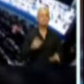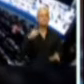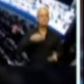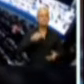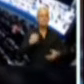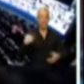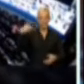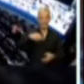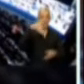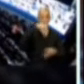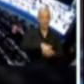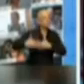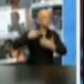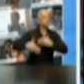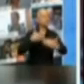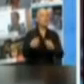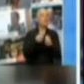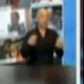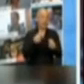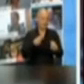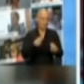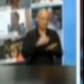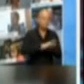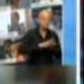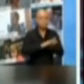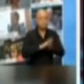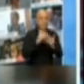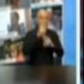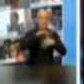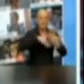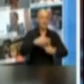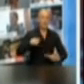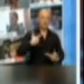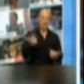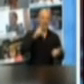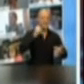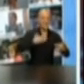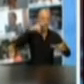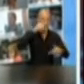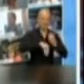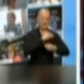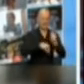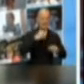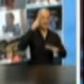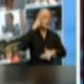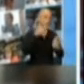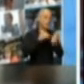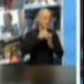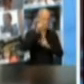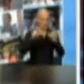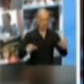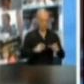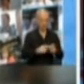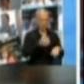¿no? Ningún humano vivo ha tenido experiencia con una situación como esta, y la verdad es que desde la Cámara